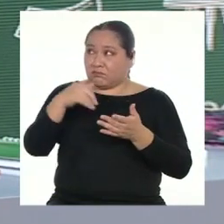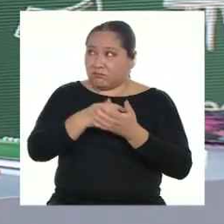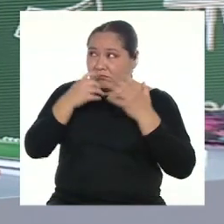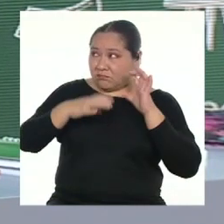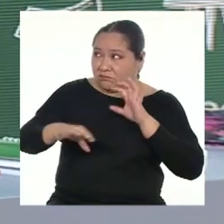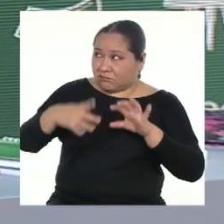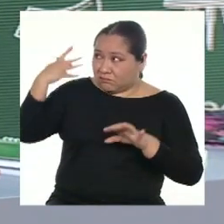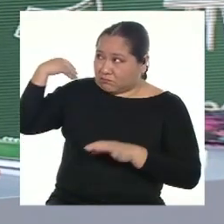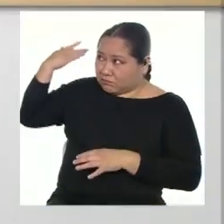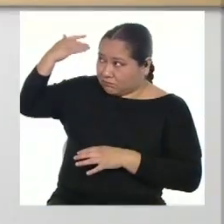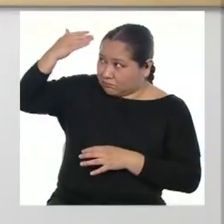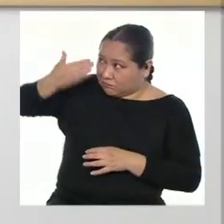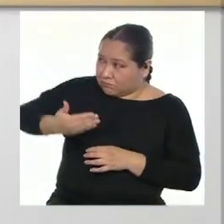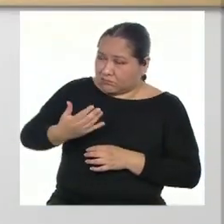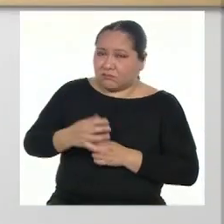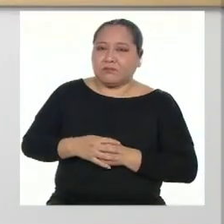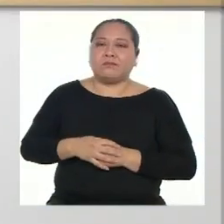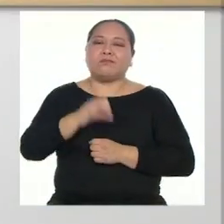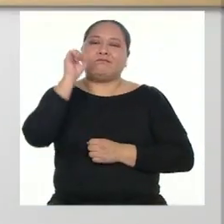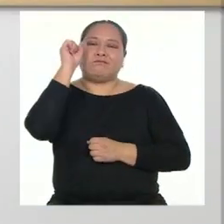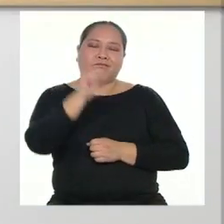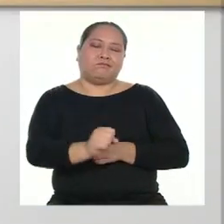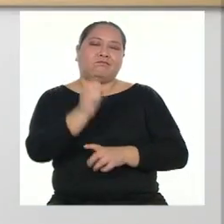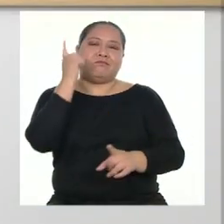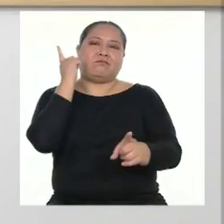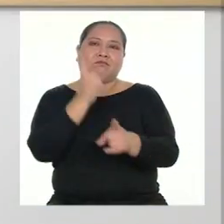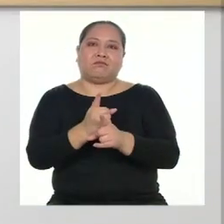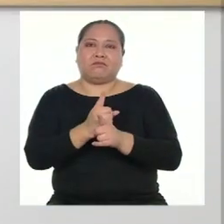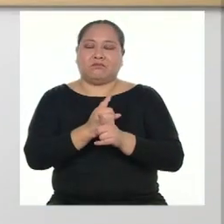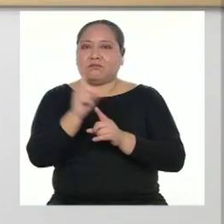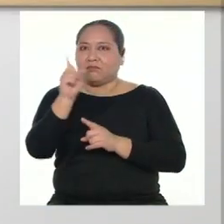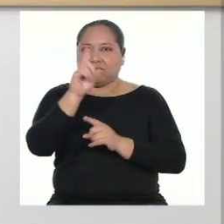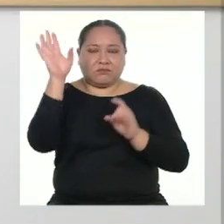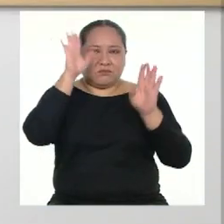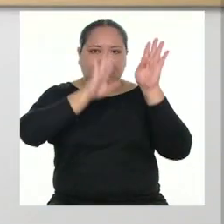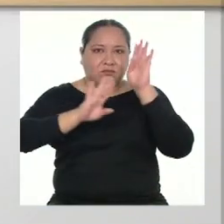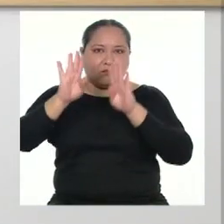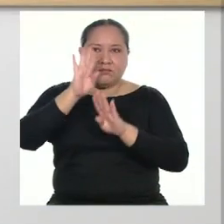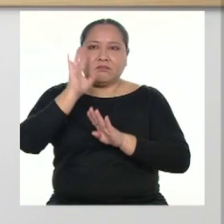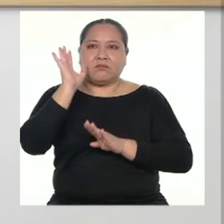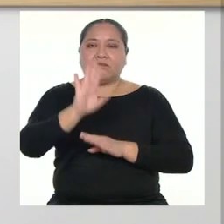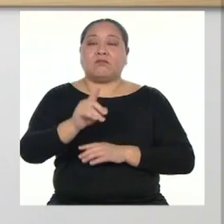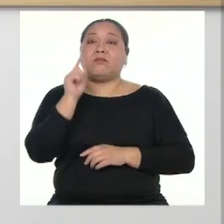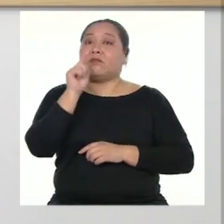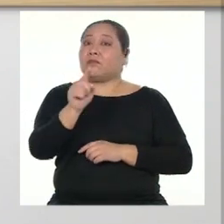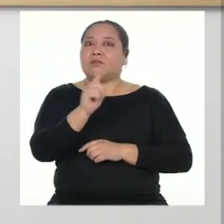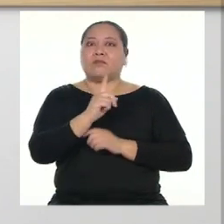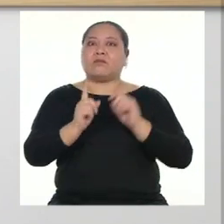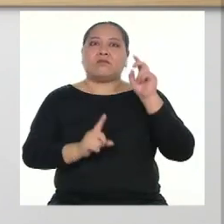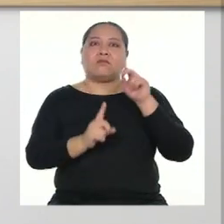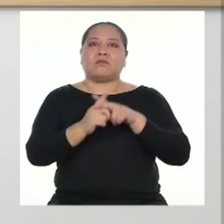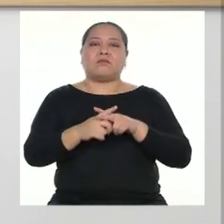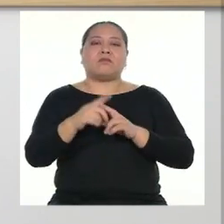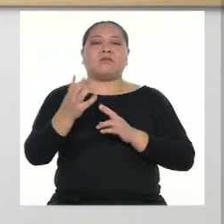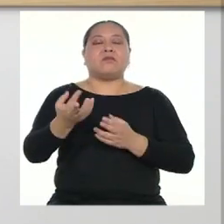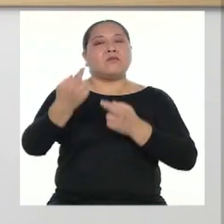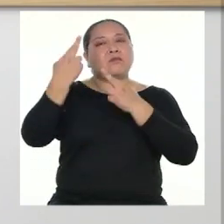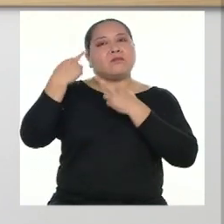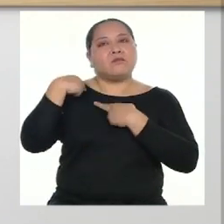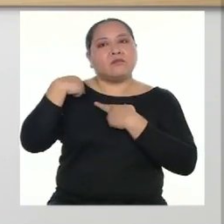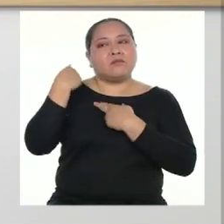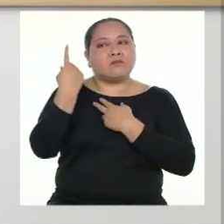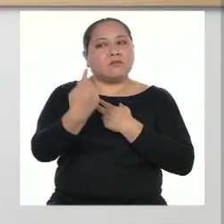programa hasta el día de hoy? Así es, Yanira, pero no te preocupes. Para que eso no suceda, hay que encargarnos